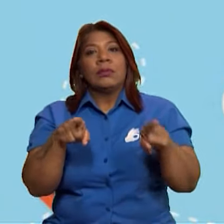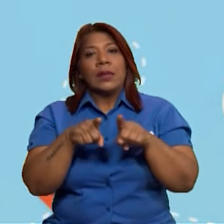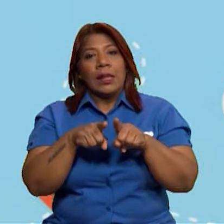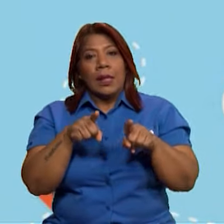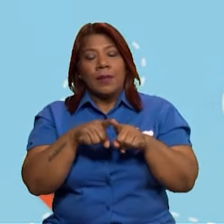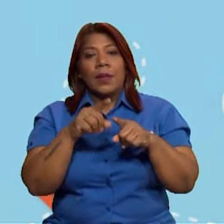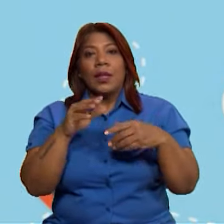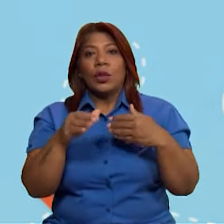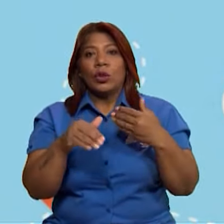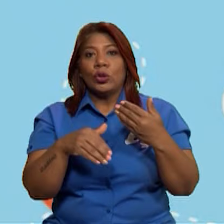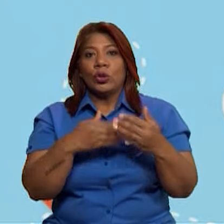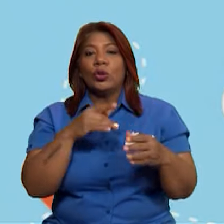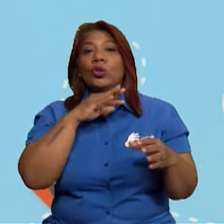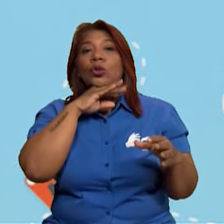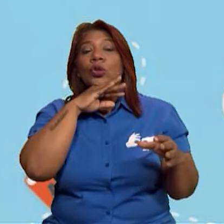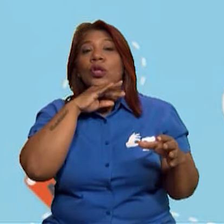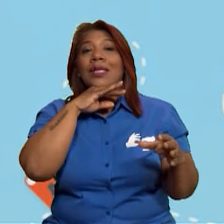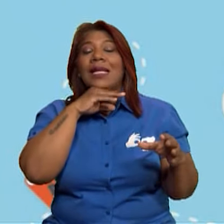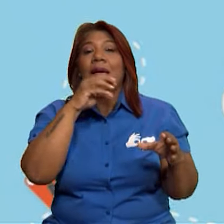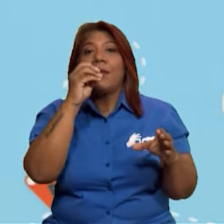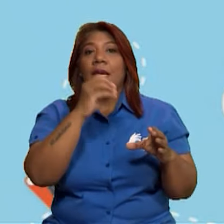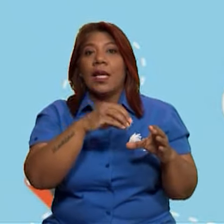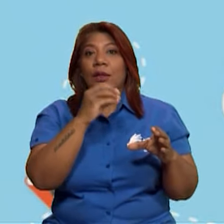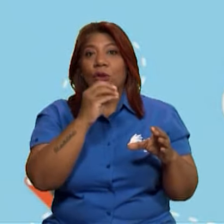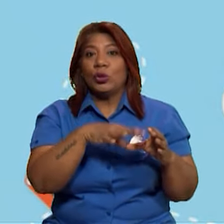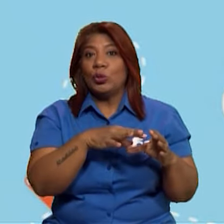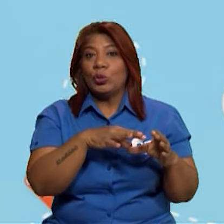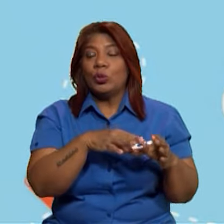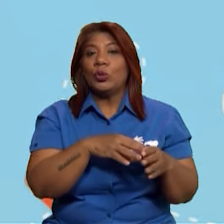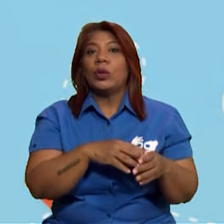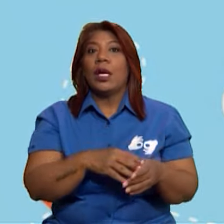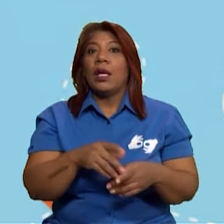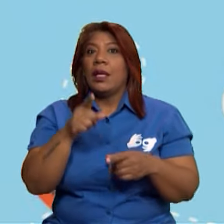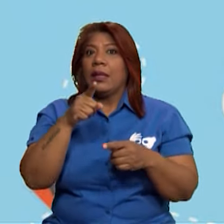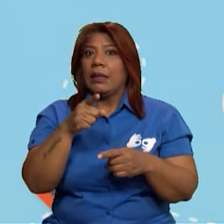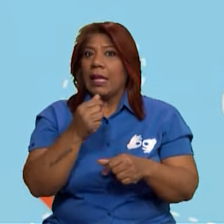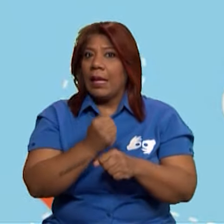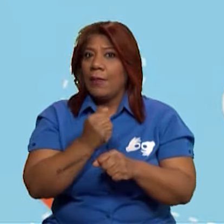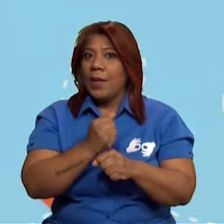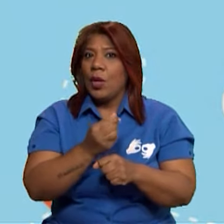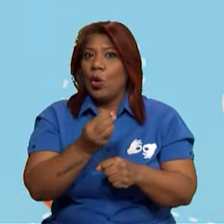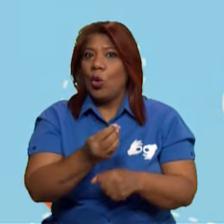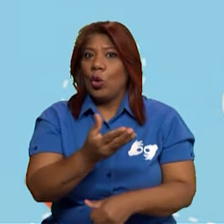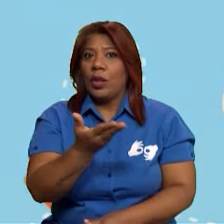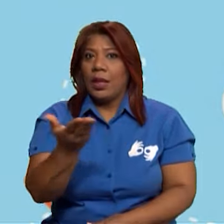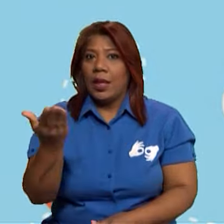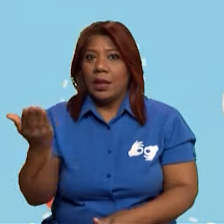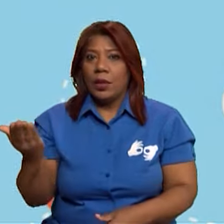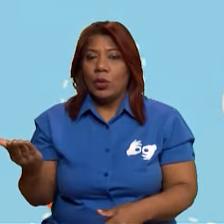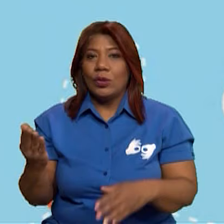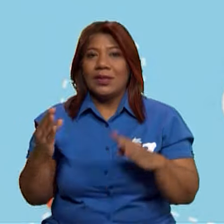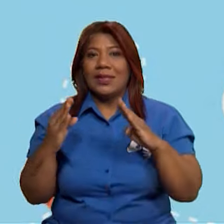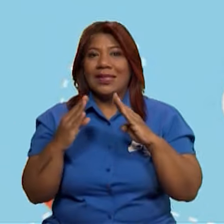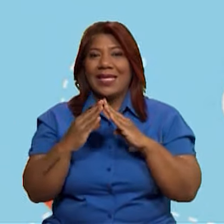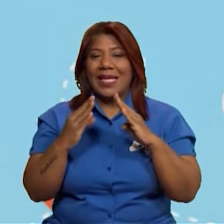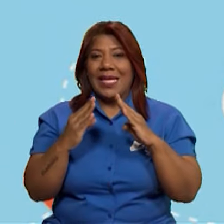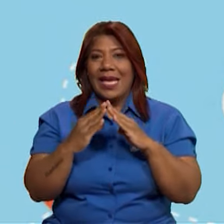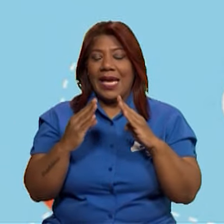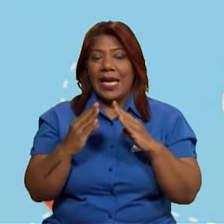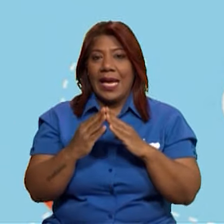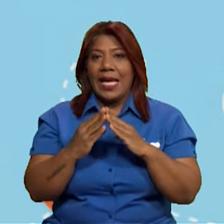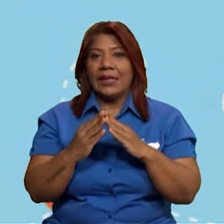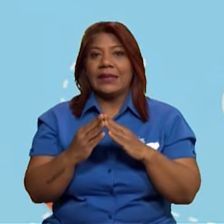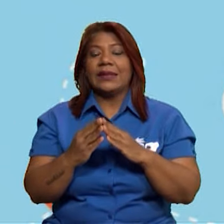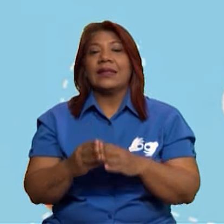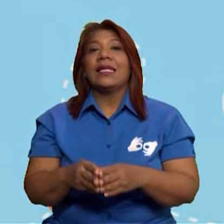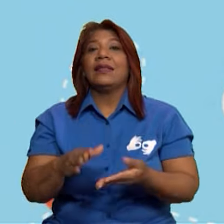basura, a poder rastrillar, a hacer diferentes actividades en la casa. ¿Por qué no?